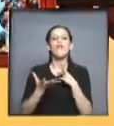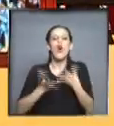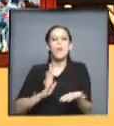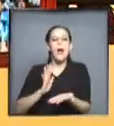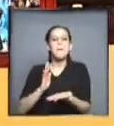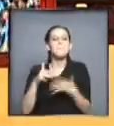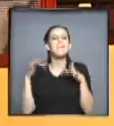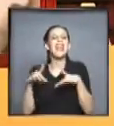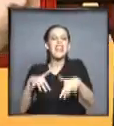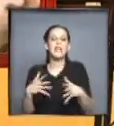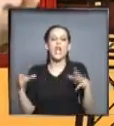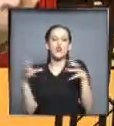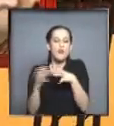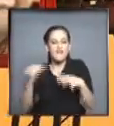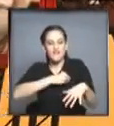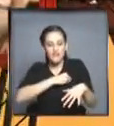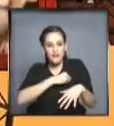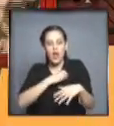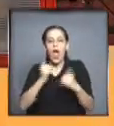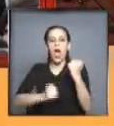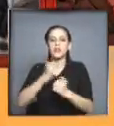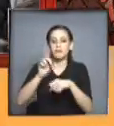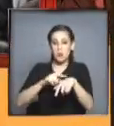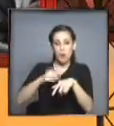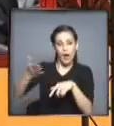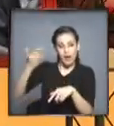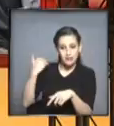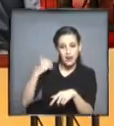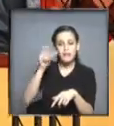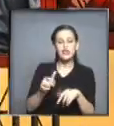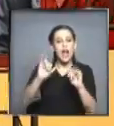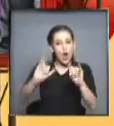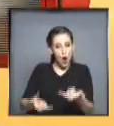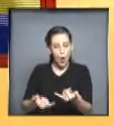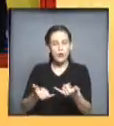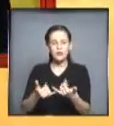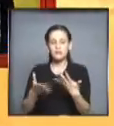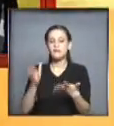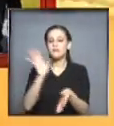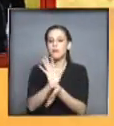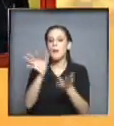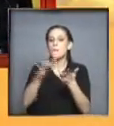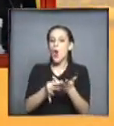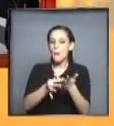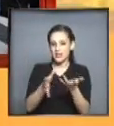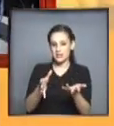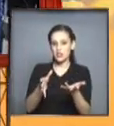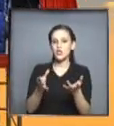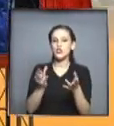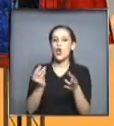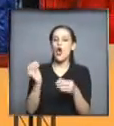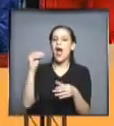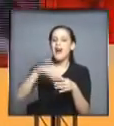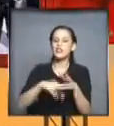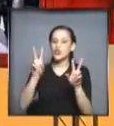algo atractivo. Hasta hace no mucho tiempo atrás, los jóvenes comprometidos con ganas de involucrarse en alguna causa eran tildados